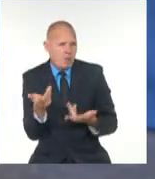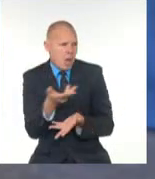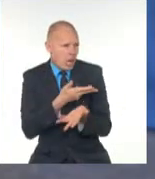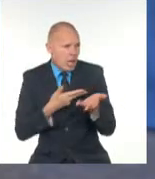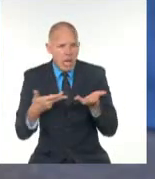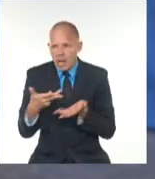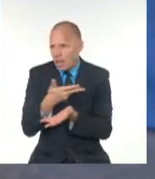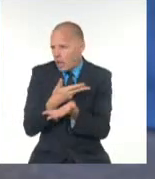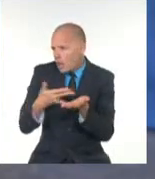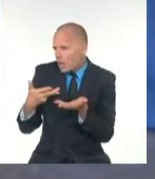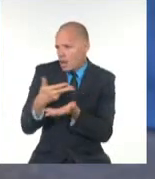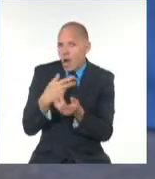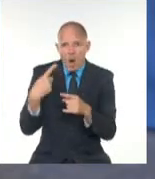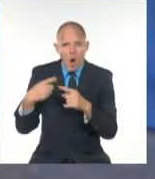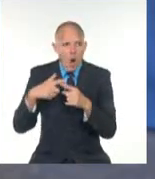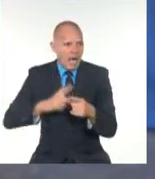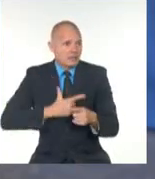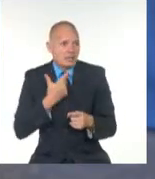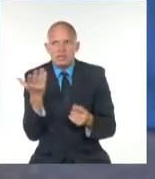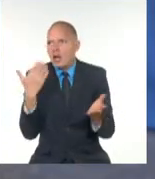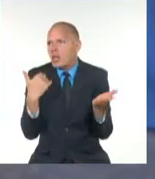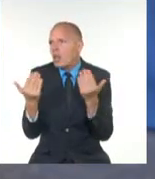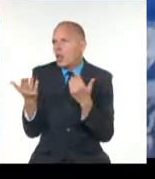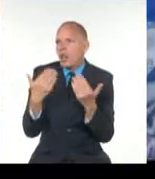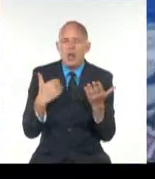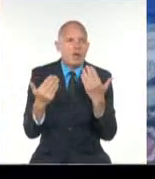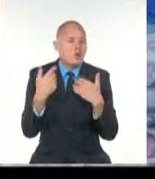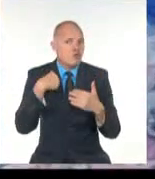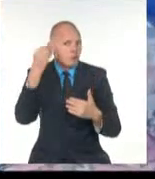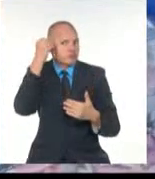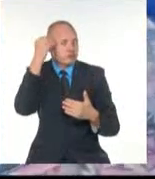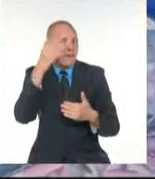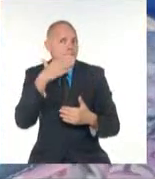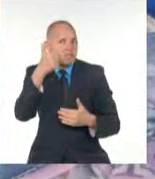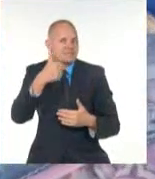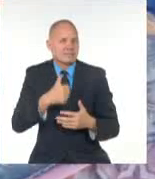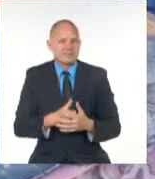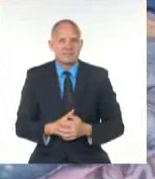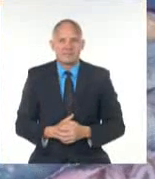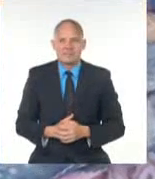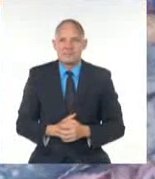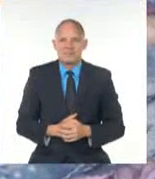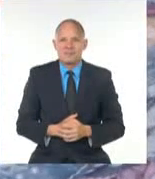mismos artistas de otras manifestaciones.